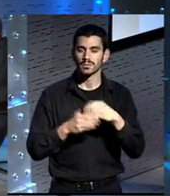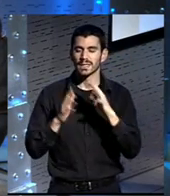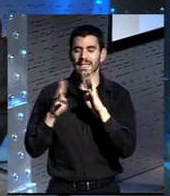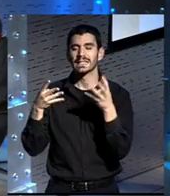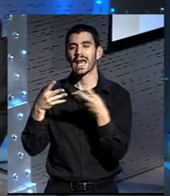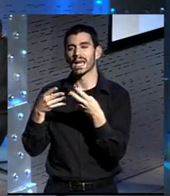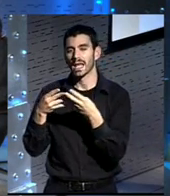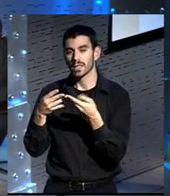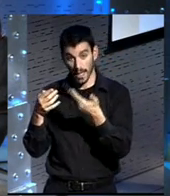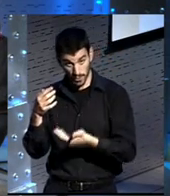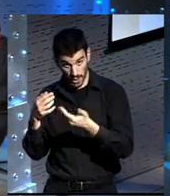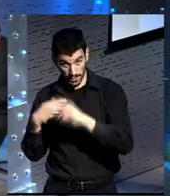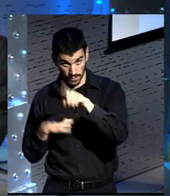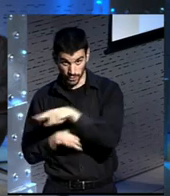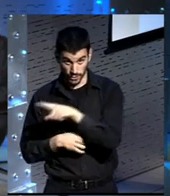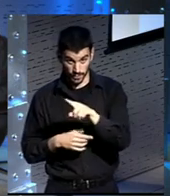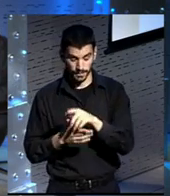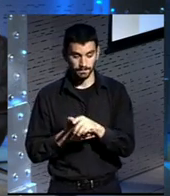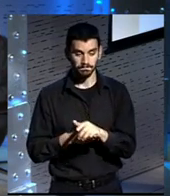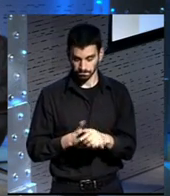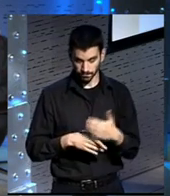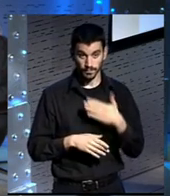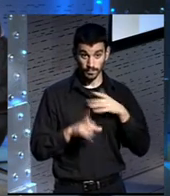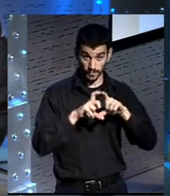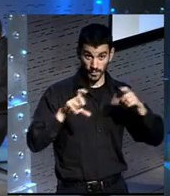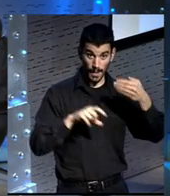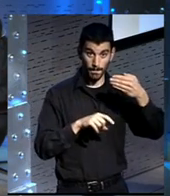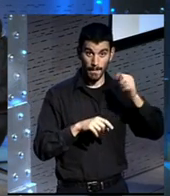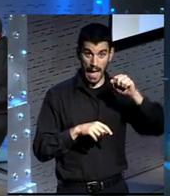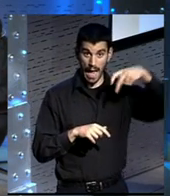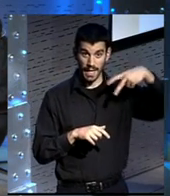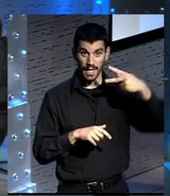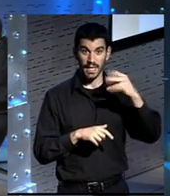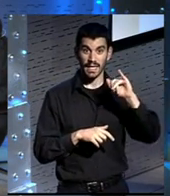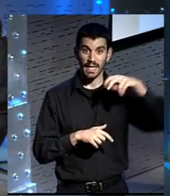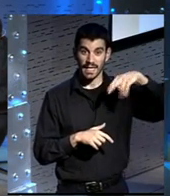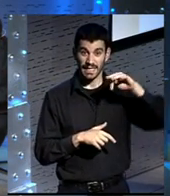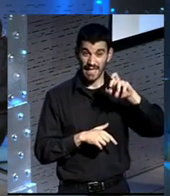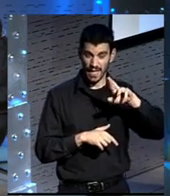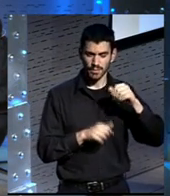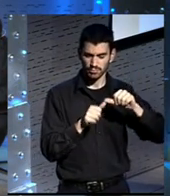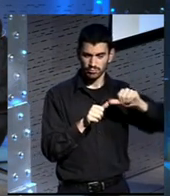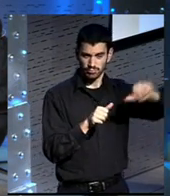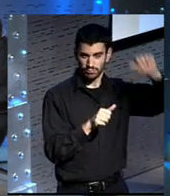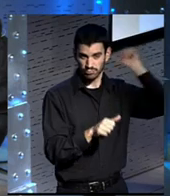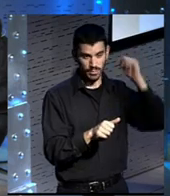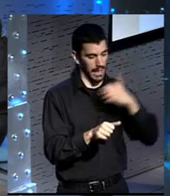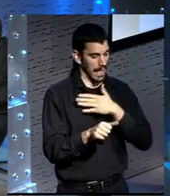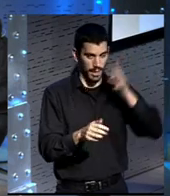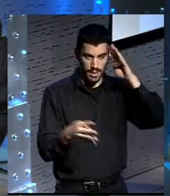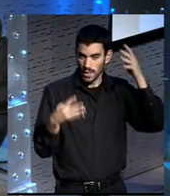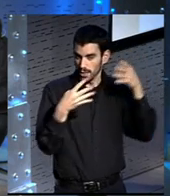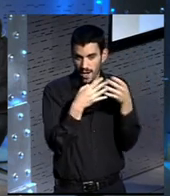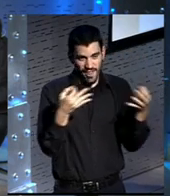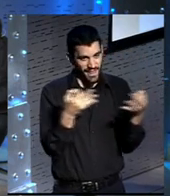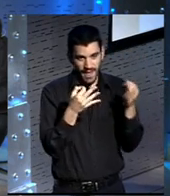bancarias? Sí, bueno, nosotros en Bankinter cuando hace ya bastantes años decidimos volcarnos a Internet, entender